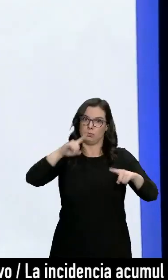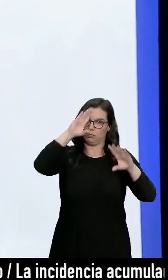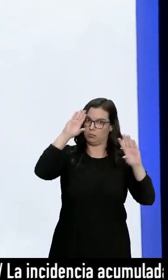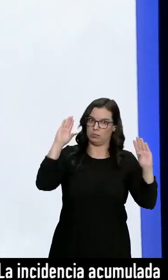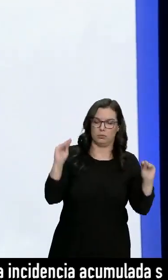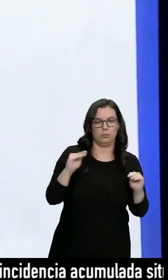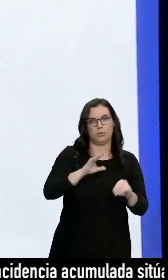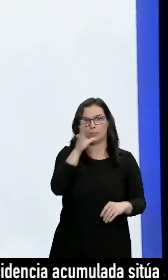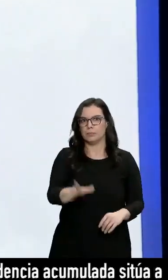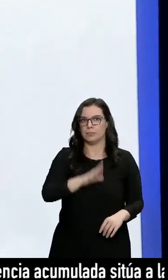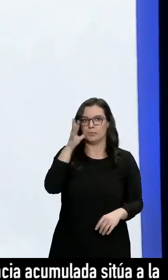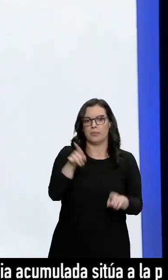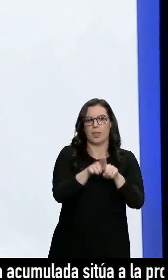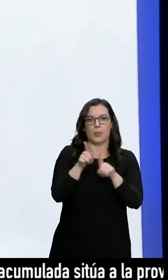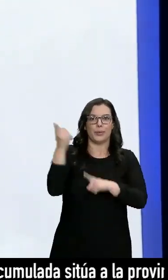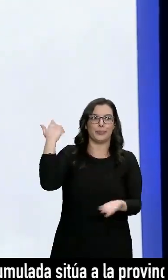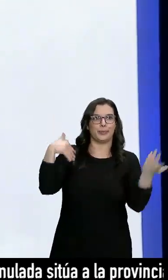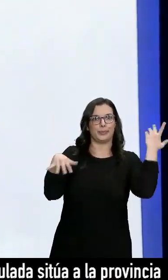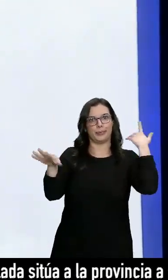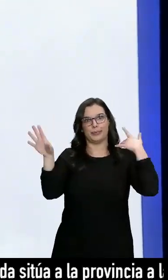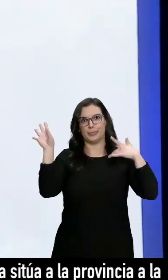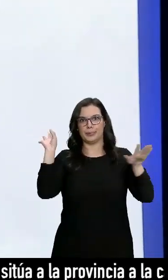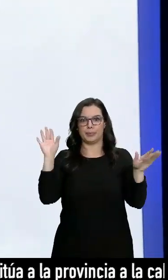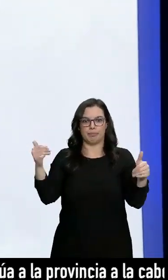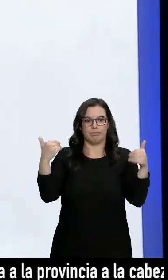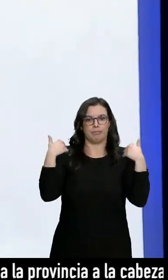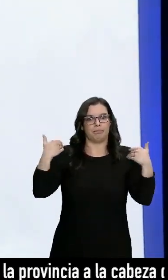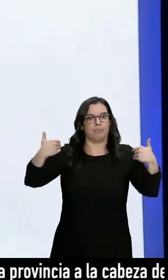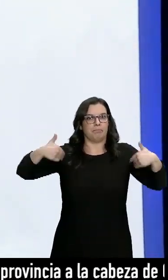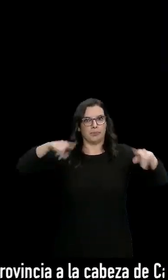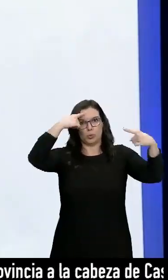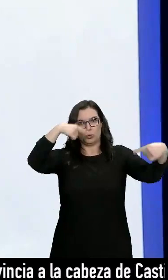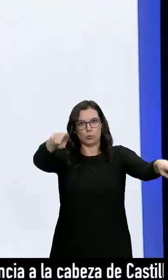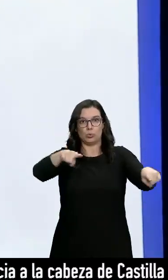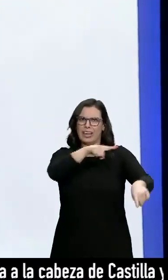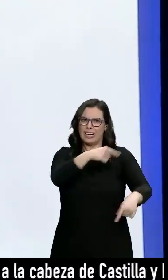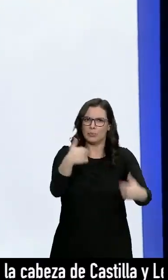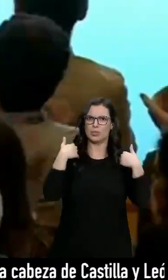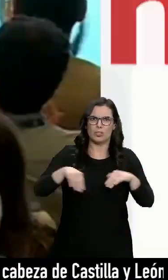me parece una nueva forma de escurrir el bulto y de eximirse de su responsabilidad, que es toda.